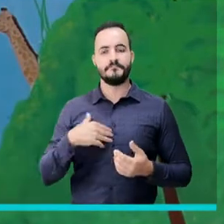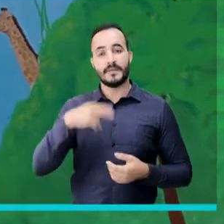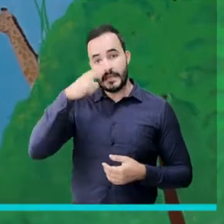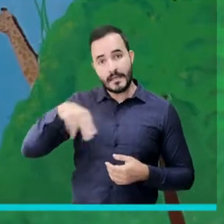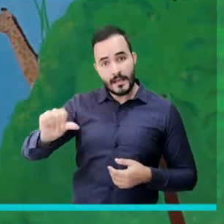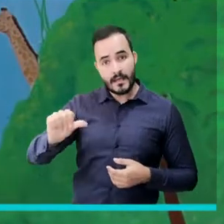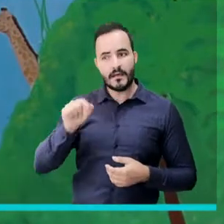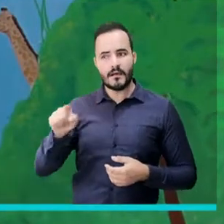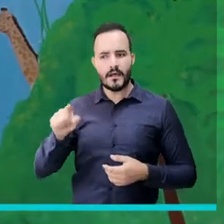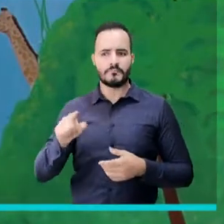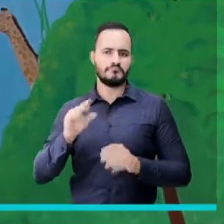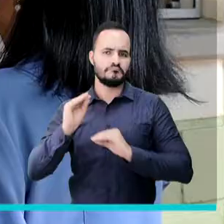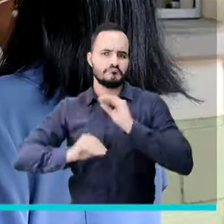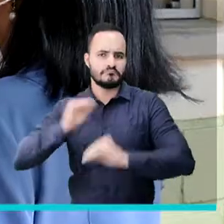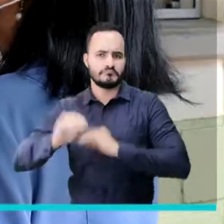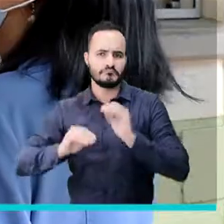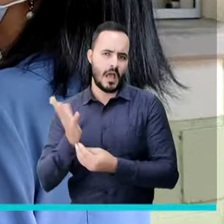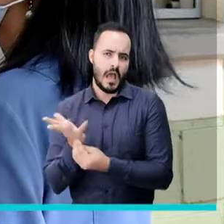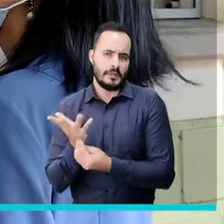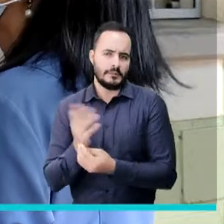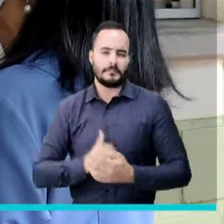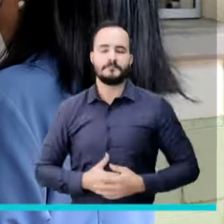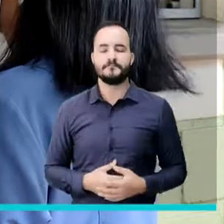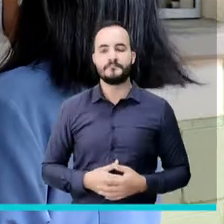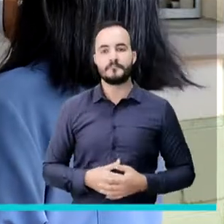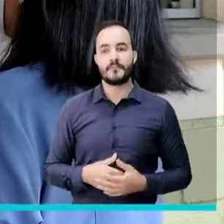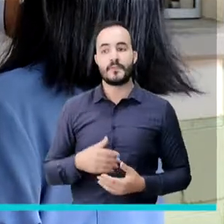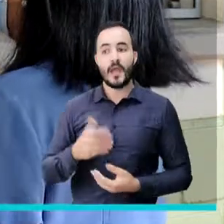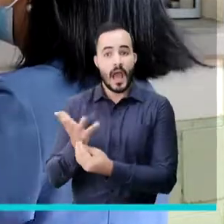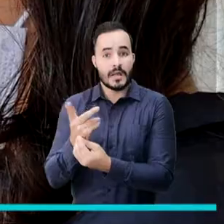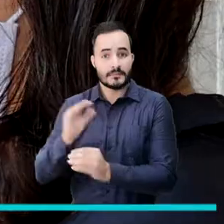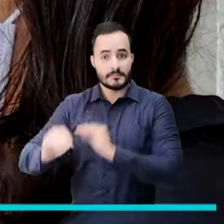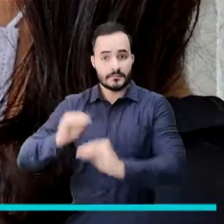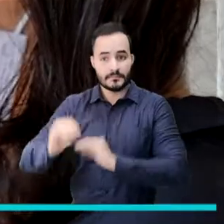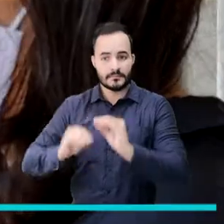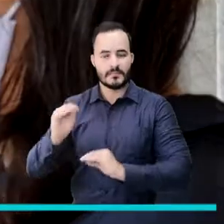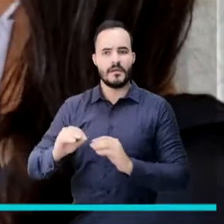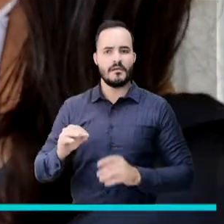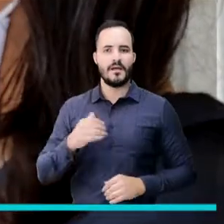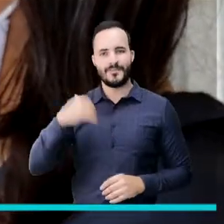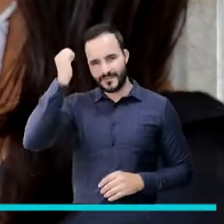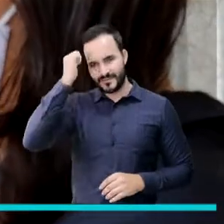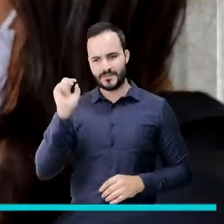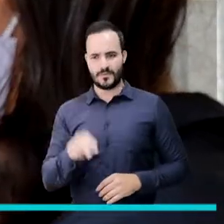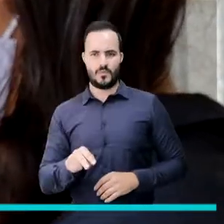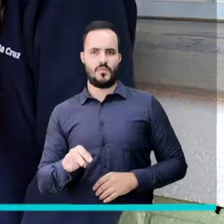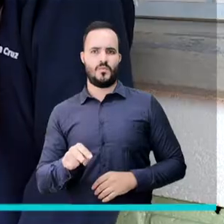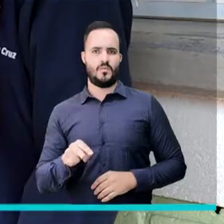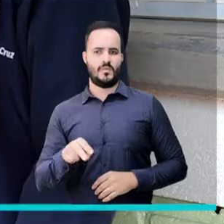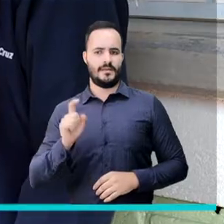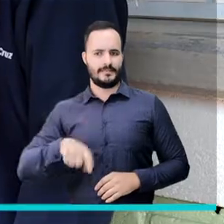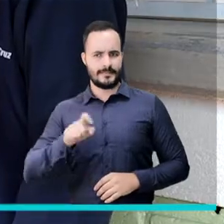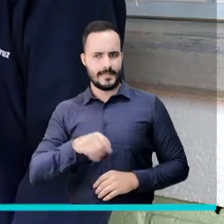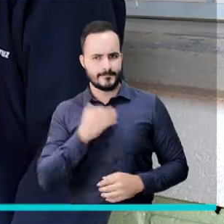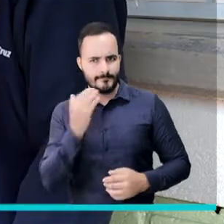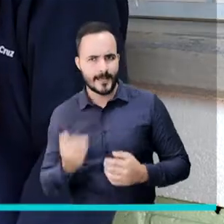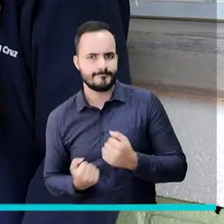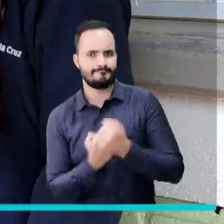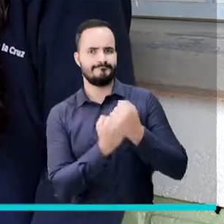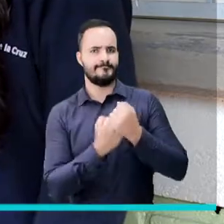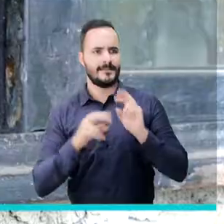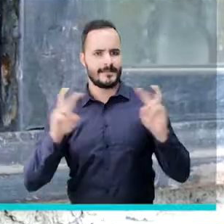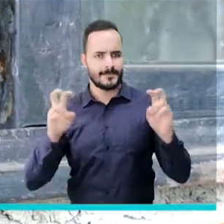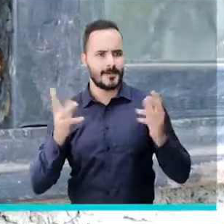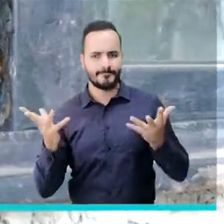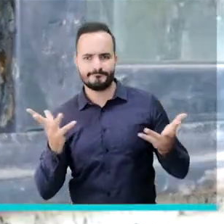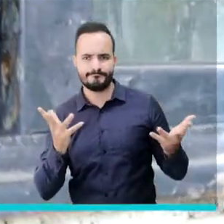trabajo en el área de artística y entonces ahí se dieron cuenta, la profe se dio cuenta de que ella necesitaba un poco más de